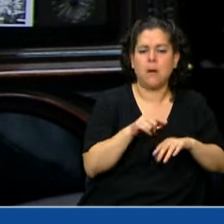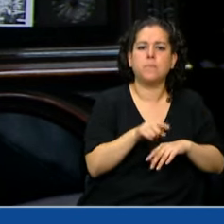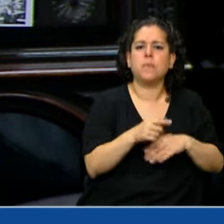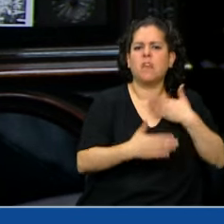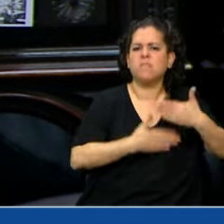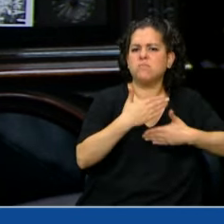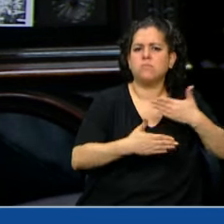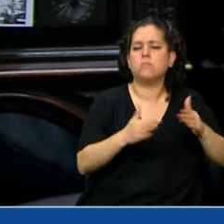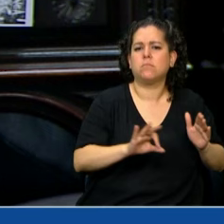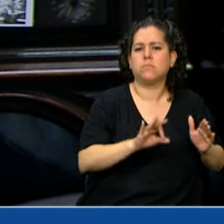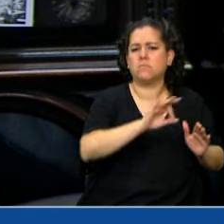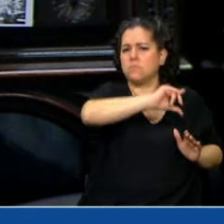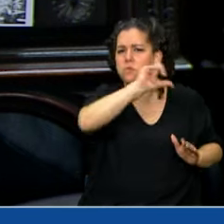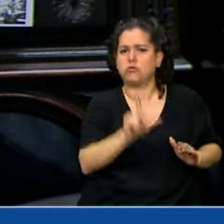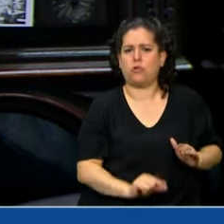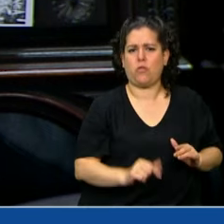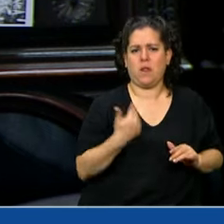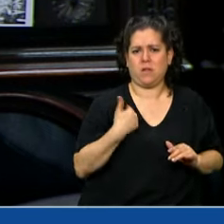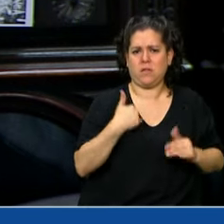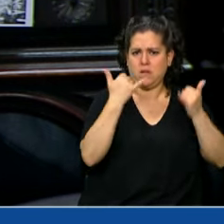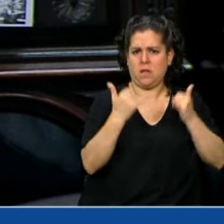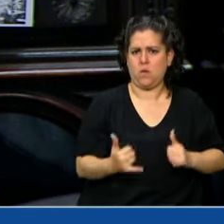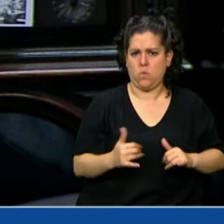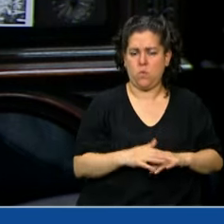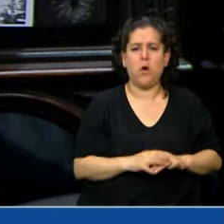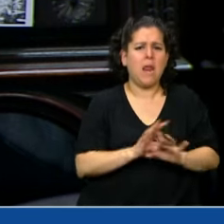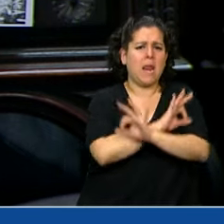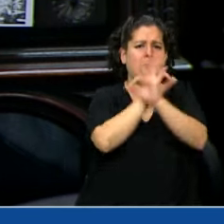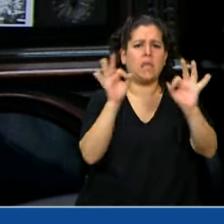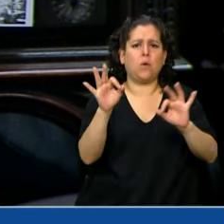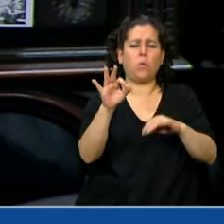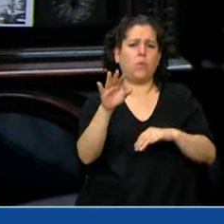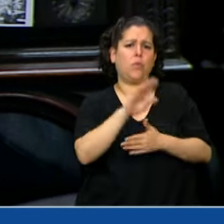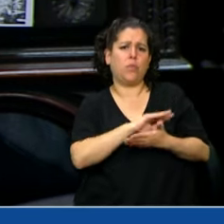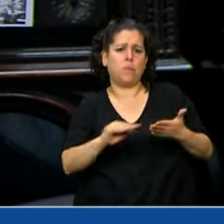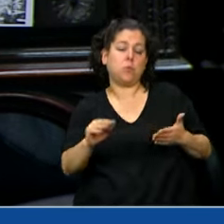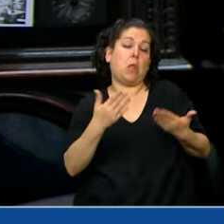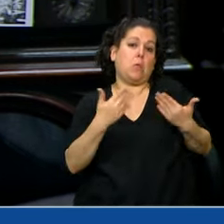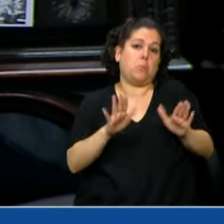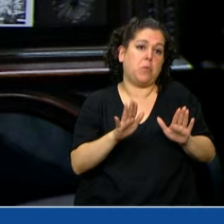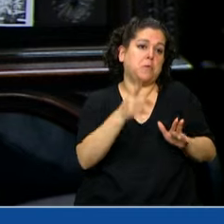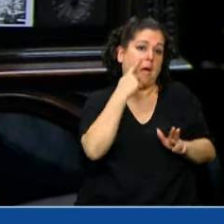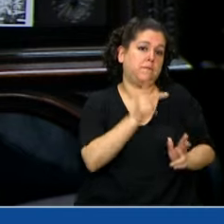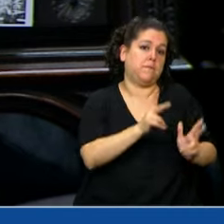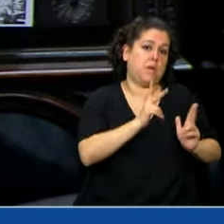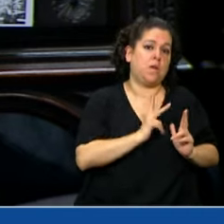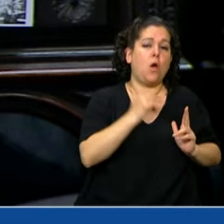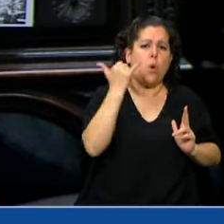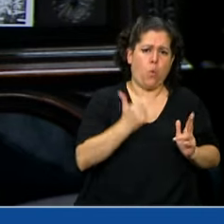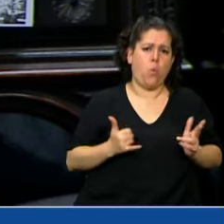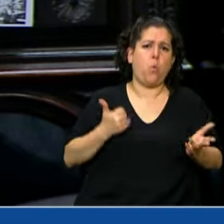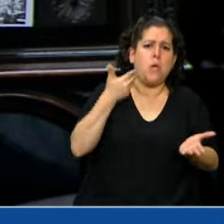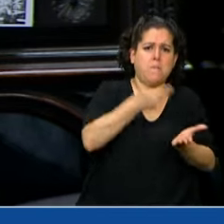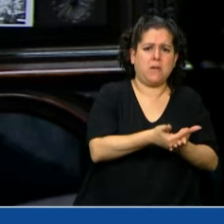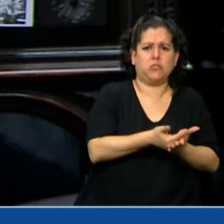desarrolló a lo largo y a lo ancho de todo el país ningún diputado de acá me puede desmentir hubo inversión